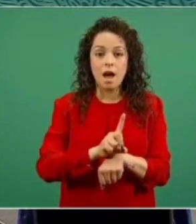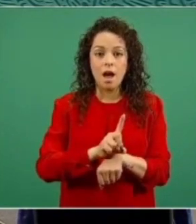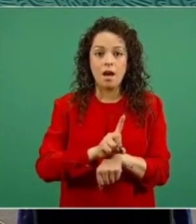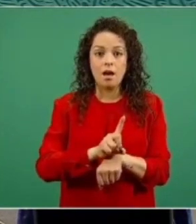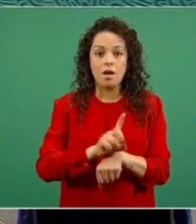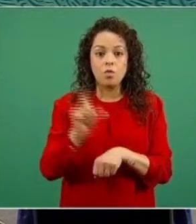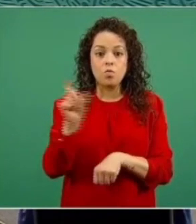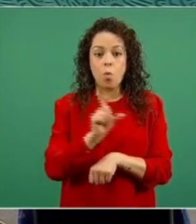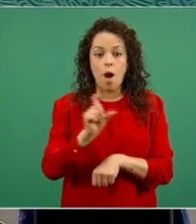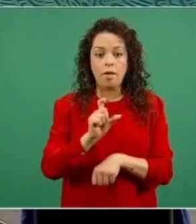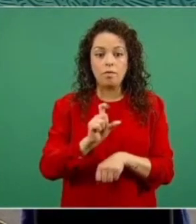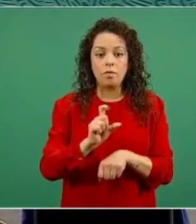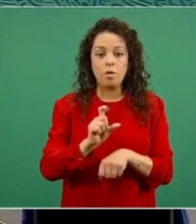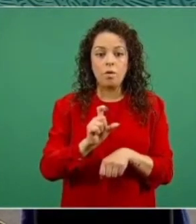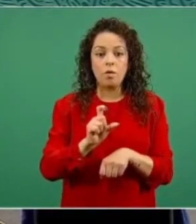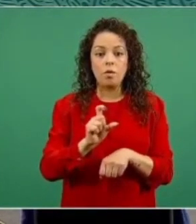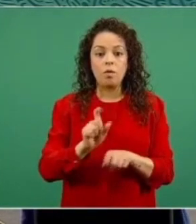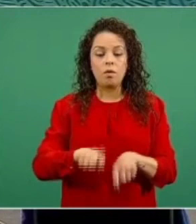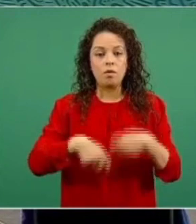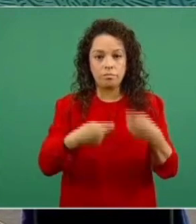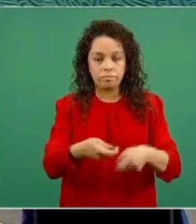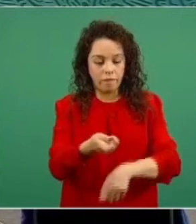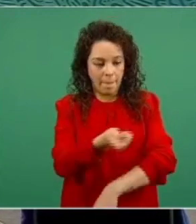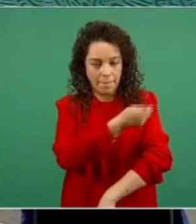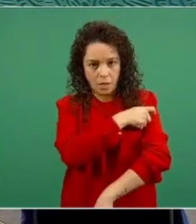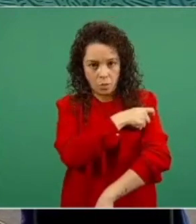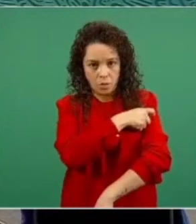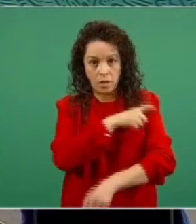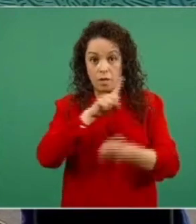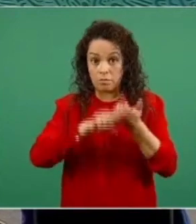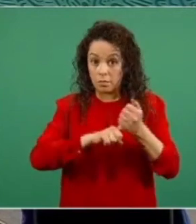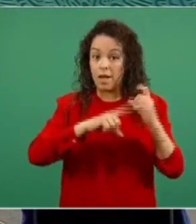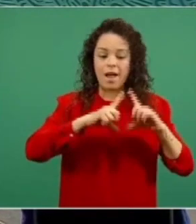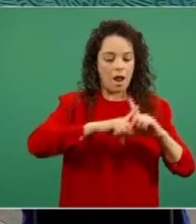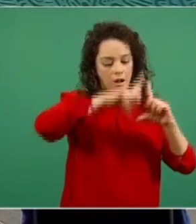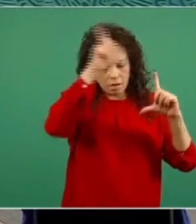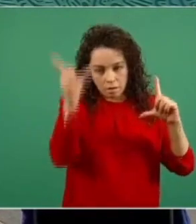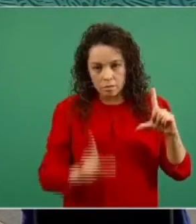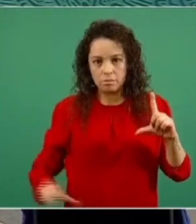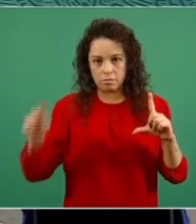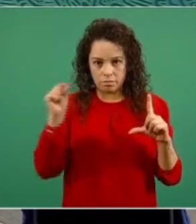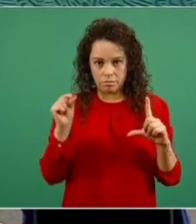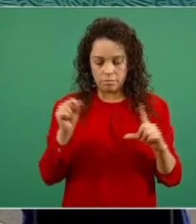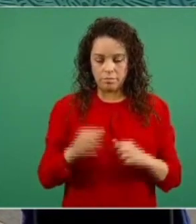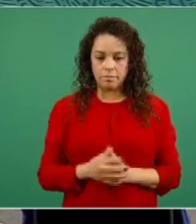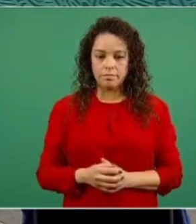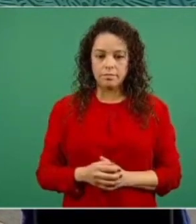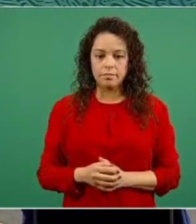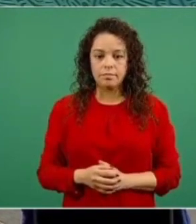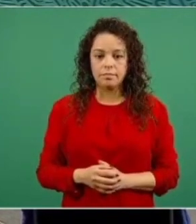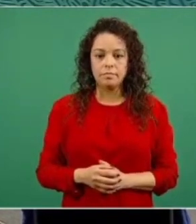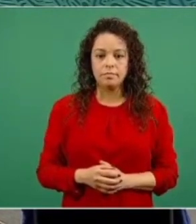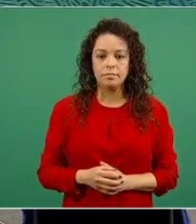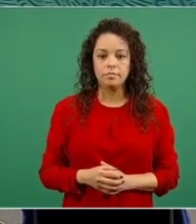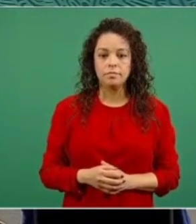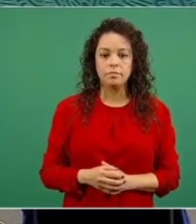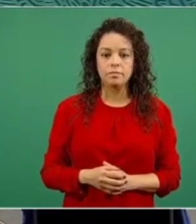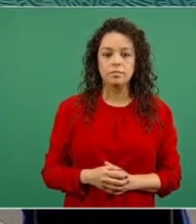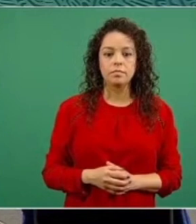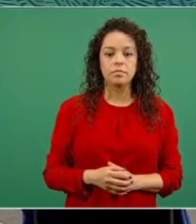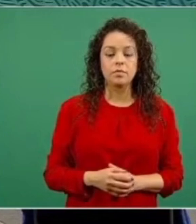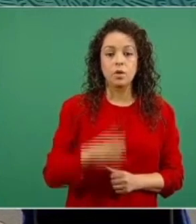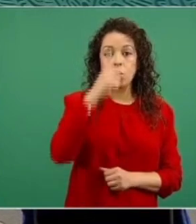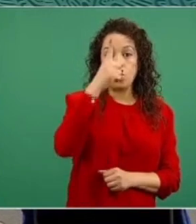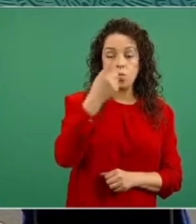que se realizó vacunación a nivel nacional. Y cada día viene con el número